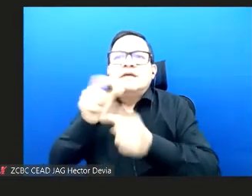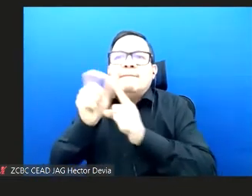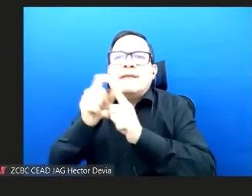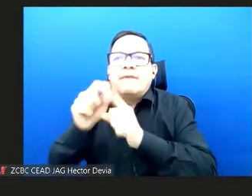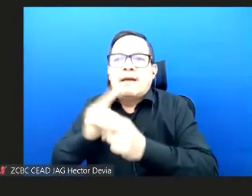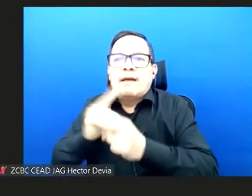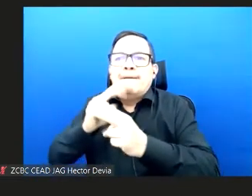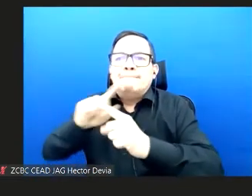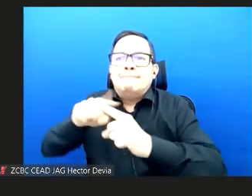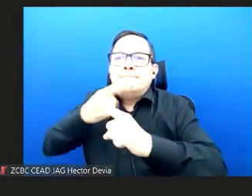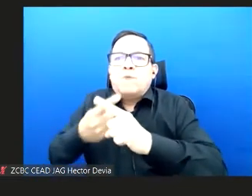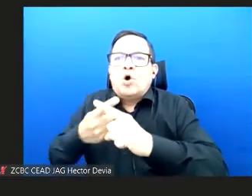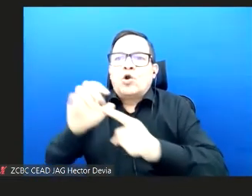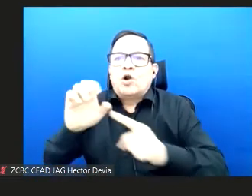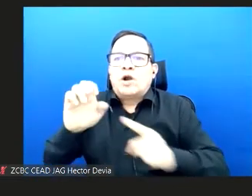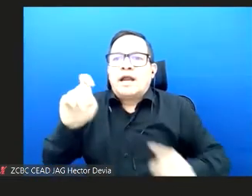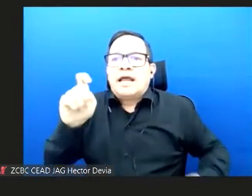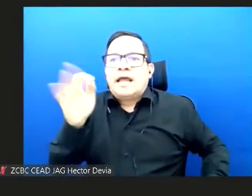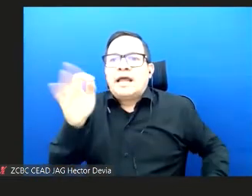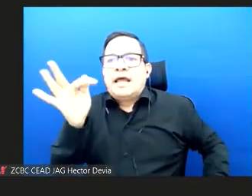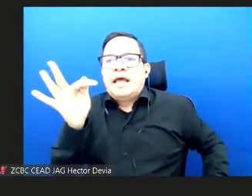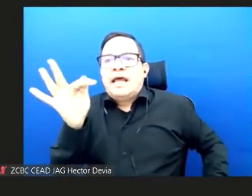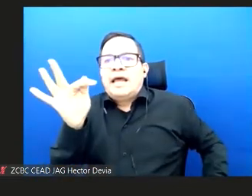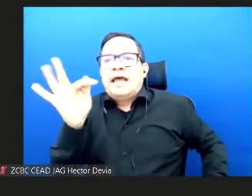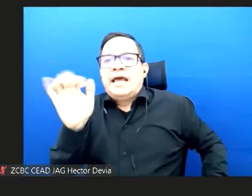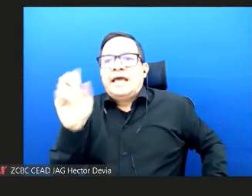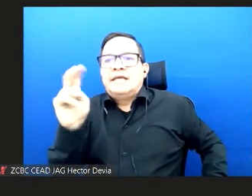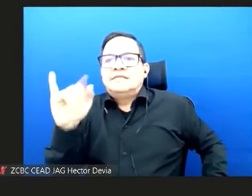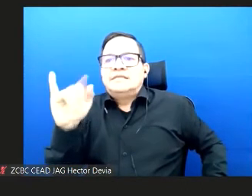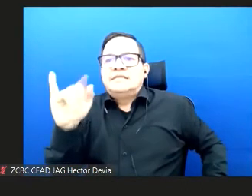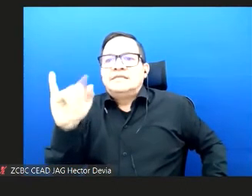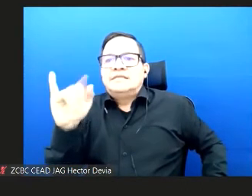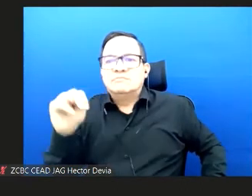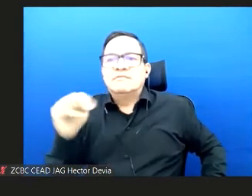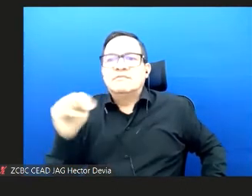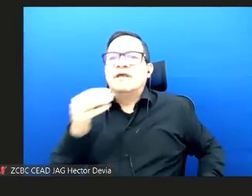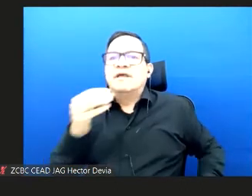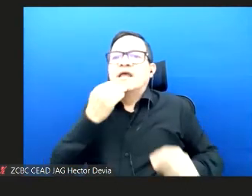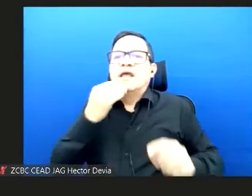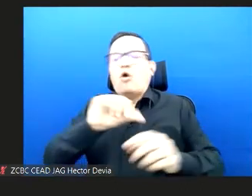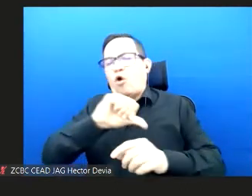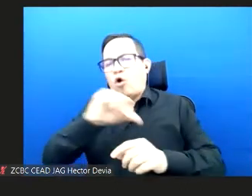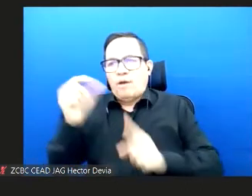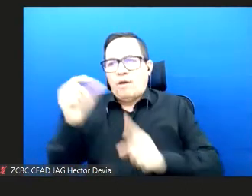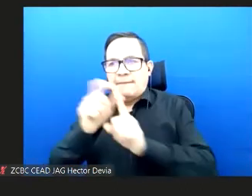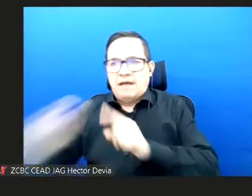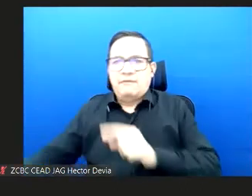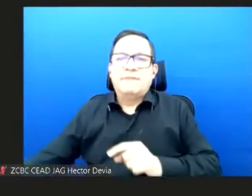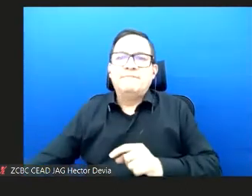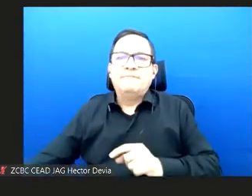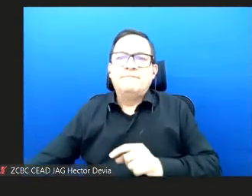Y por comprensión, pues tenemos esta forma de nombrarlos. Entonces tenemos los mismos conjuntos nombrados por comprensión.